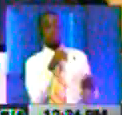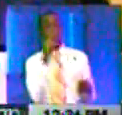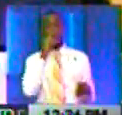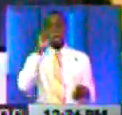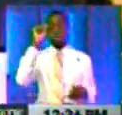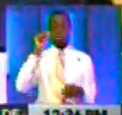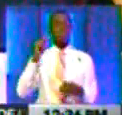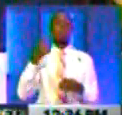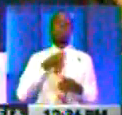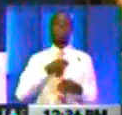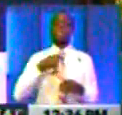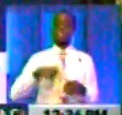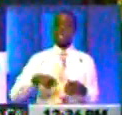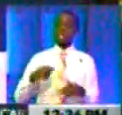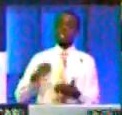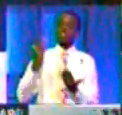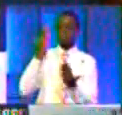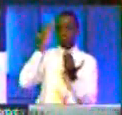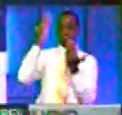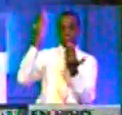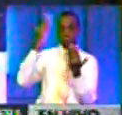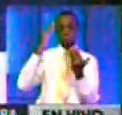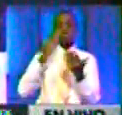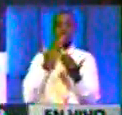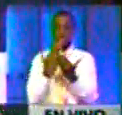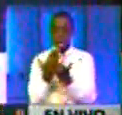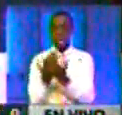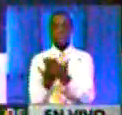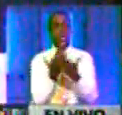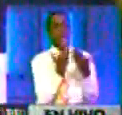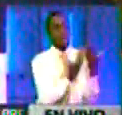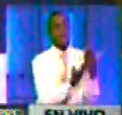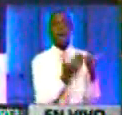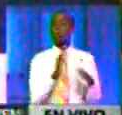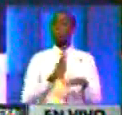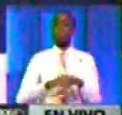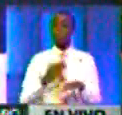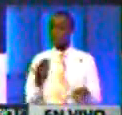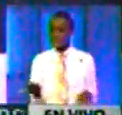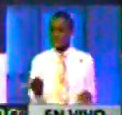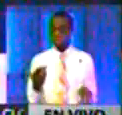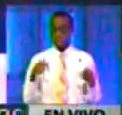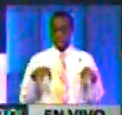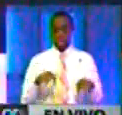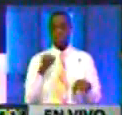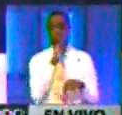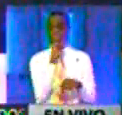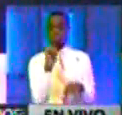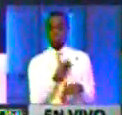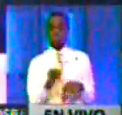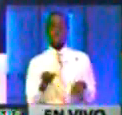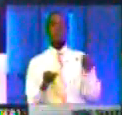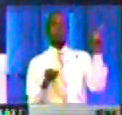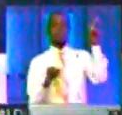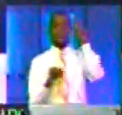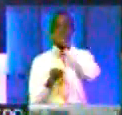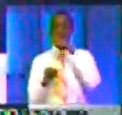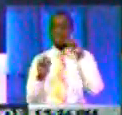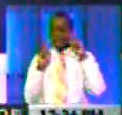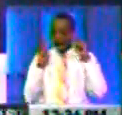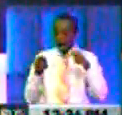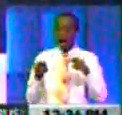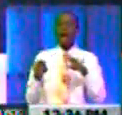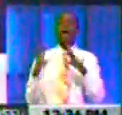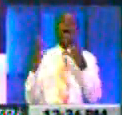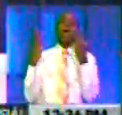siento que han tenido por parte del sector productivo del Estado comprensión. Y yo digo del